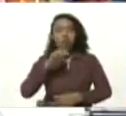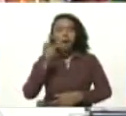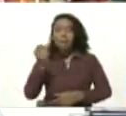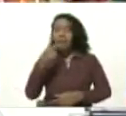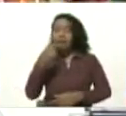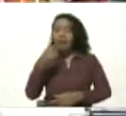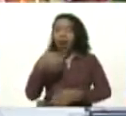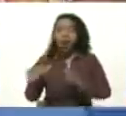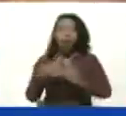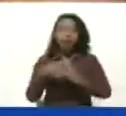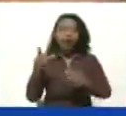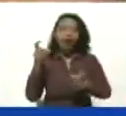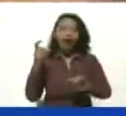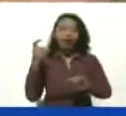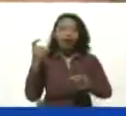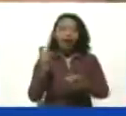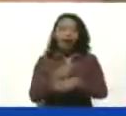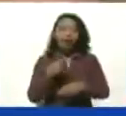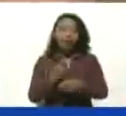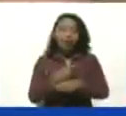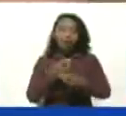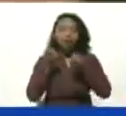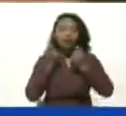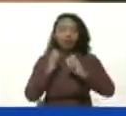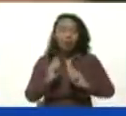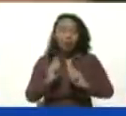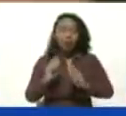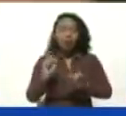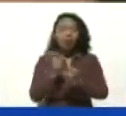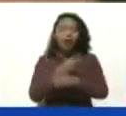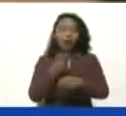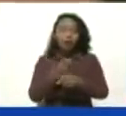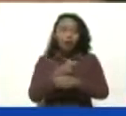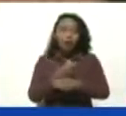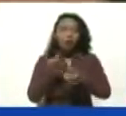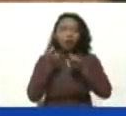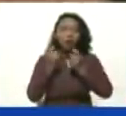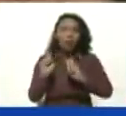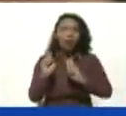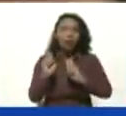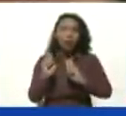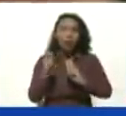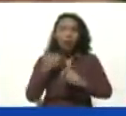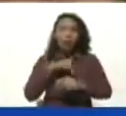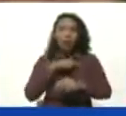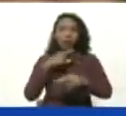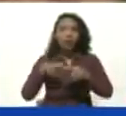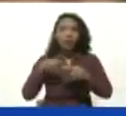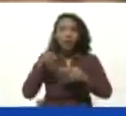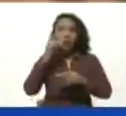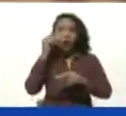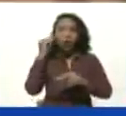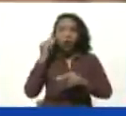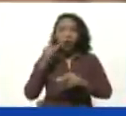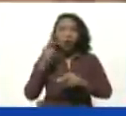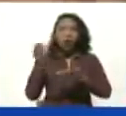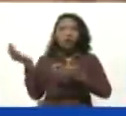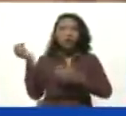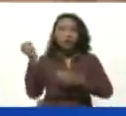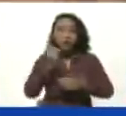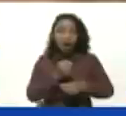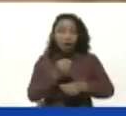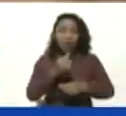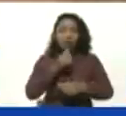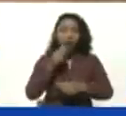medicinas contra el cáncer, los tratamientos contra el cáncer, los tratamientos para nuestros niños, los trajo Alex